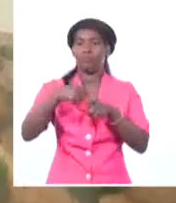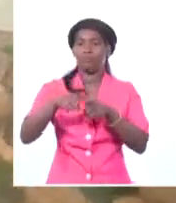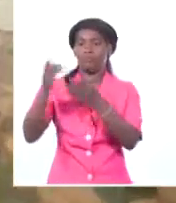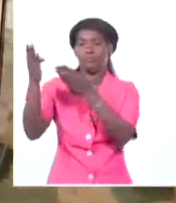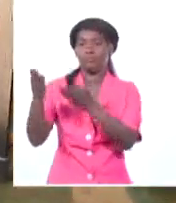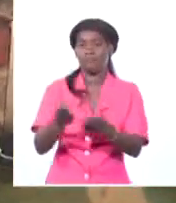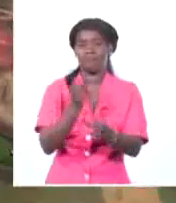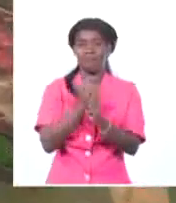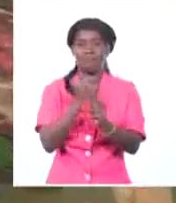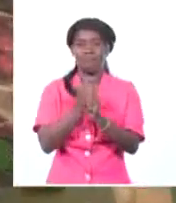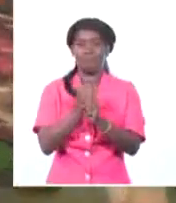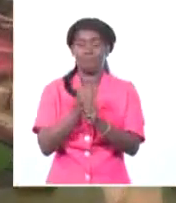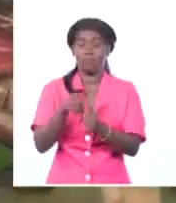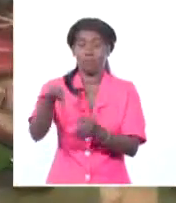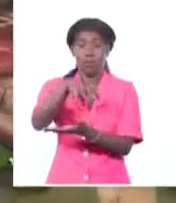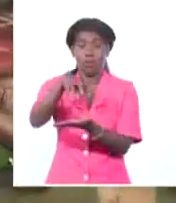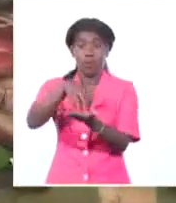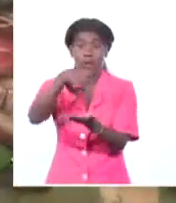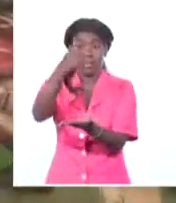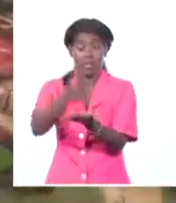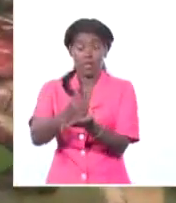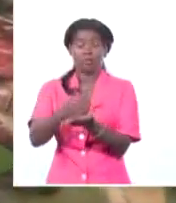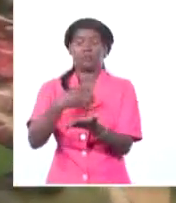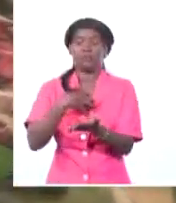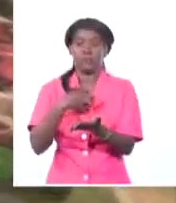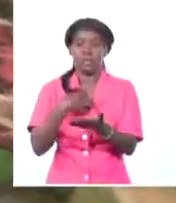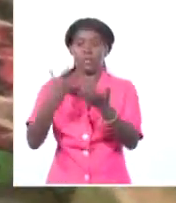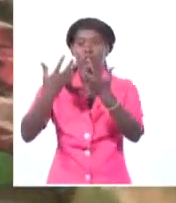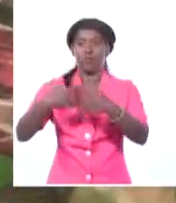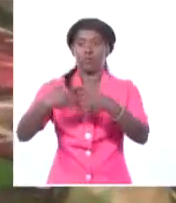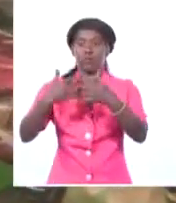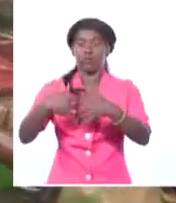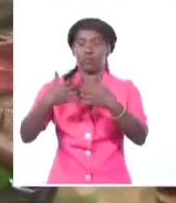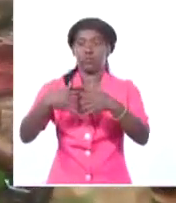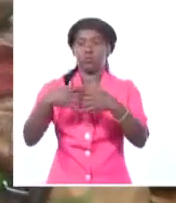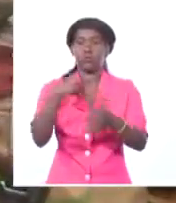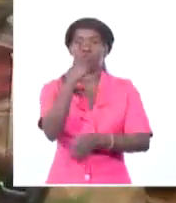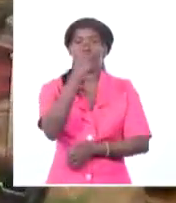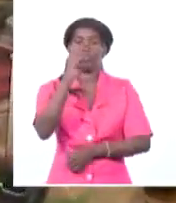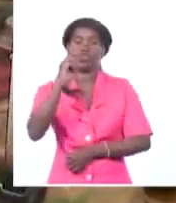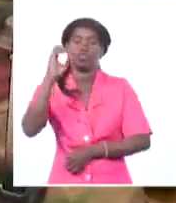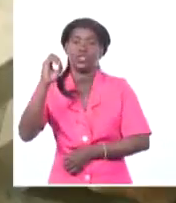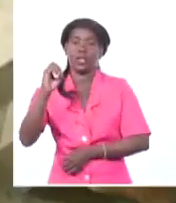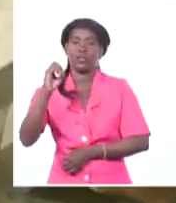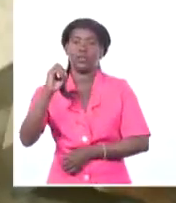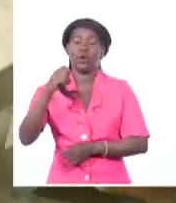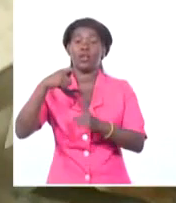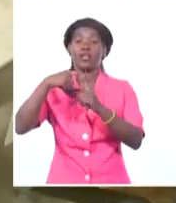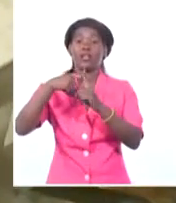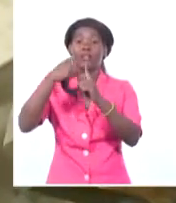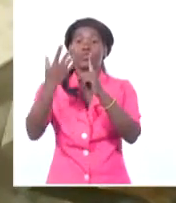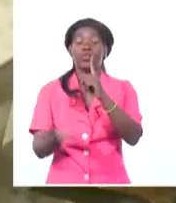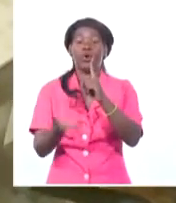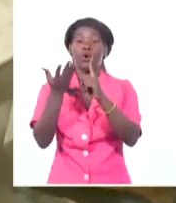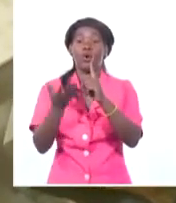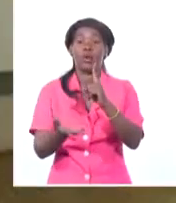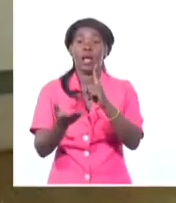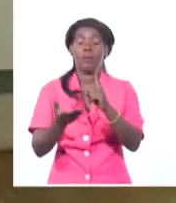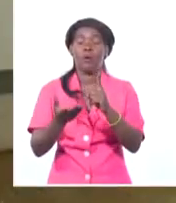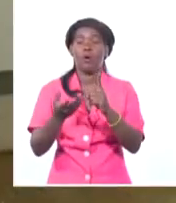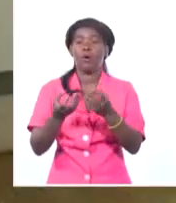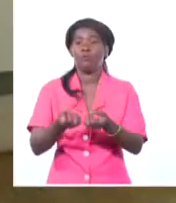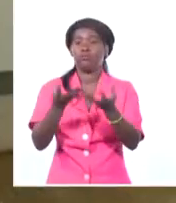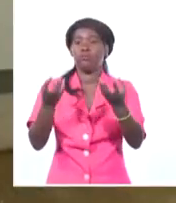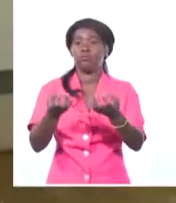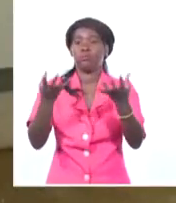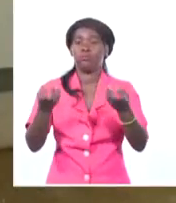El centro tiene capacidad para procesar unos 200 kilogramos diarios de frutas y contribuirá a disminuir pérdidas en